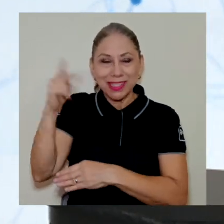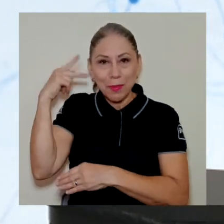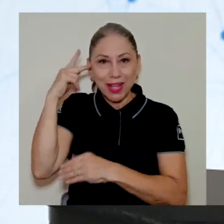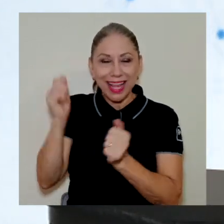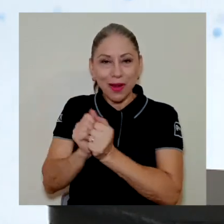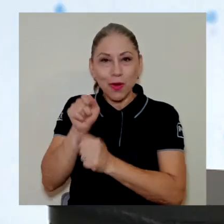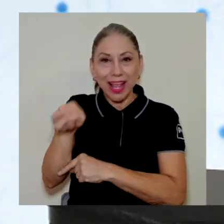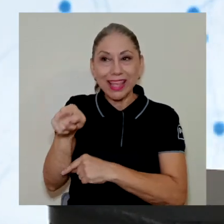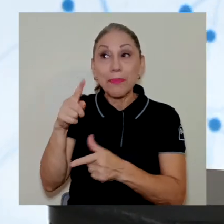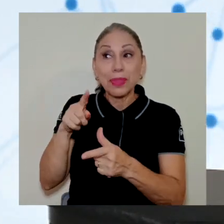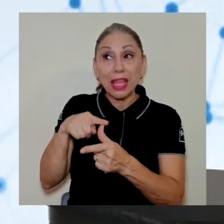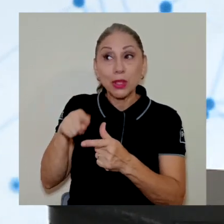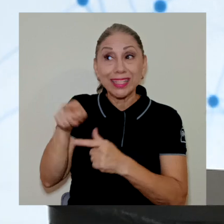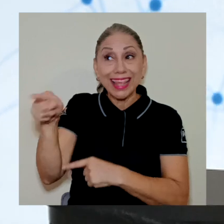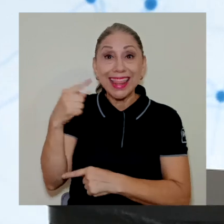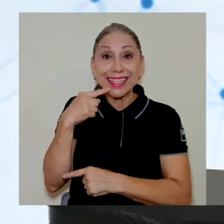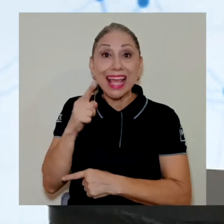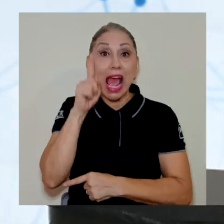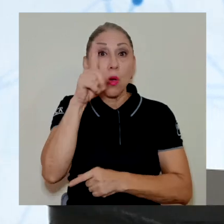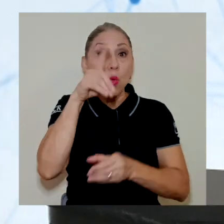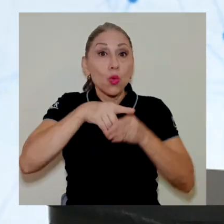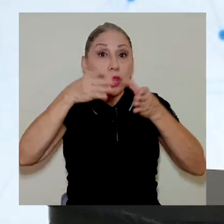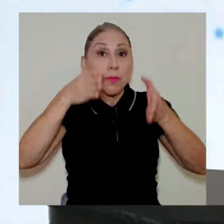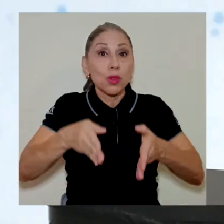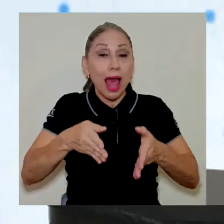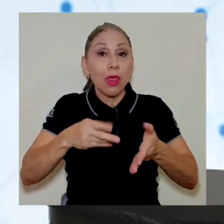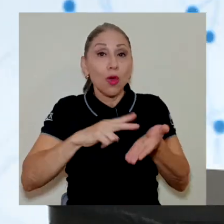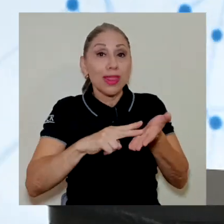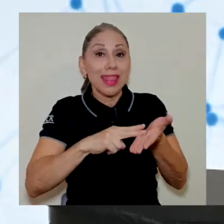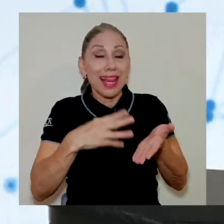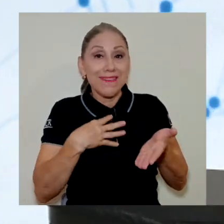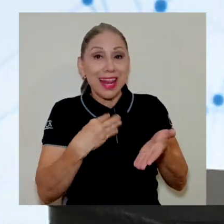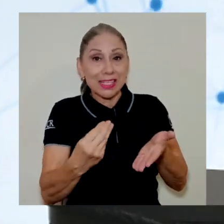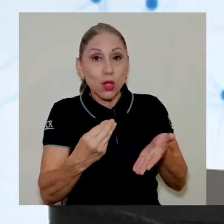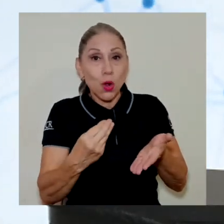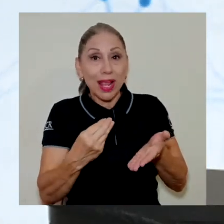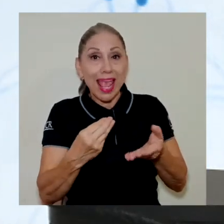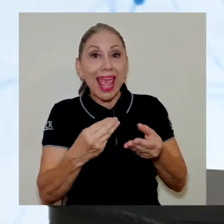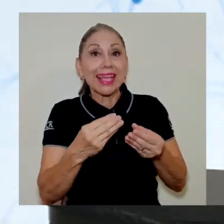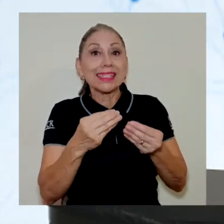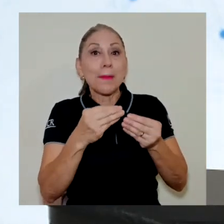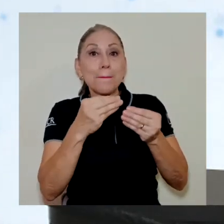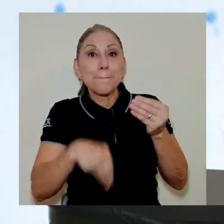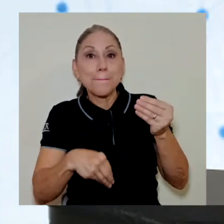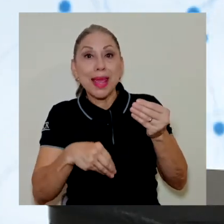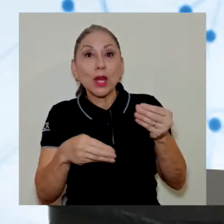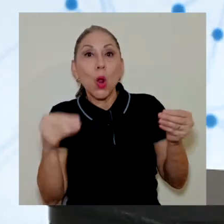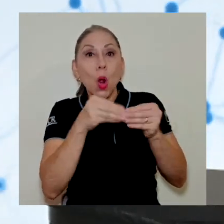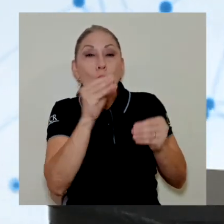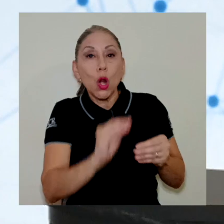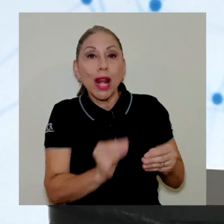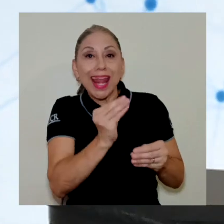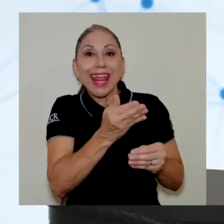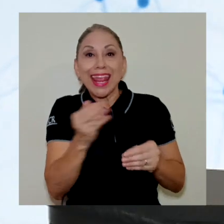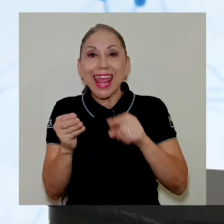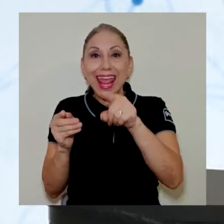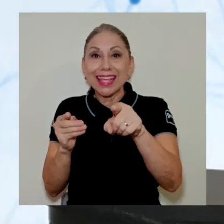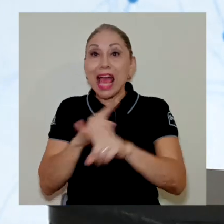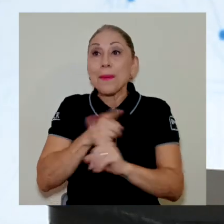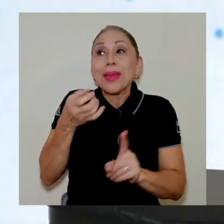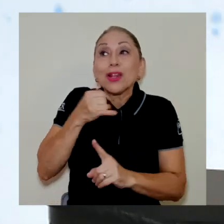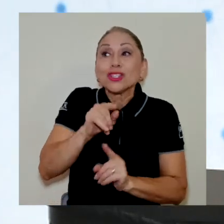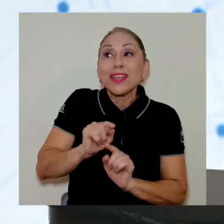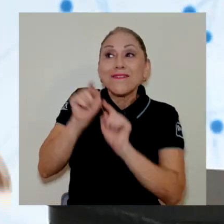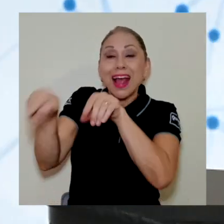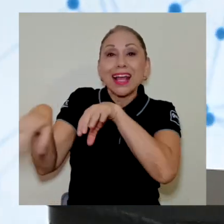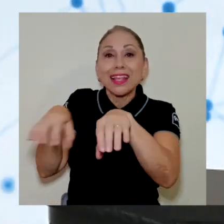y decía que hay un diputado de Liberación que es menor que ella, pero que cuando van a actividades a él le dicen